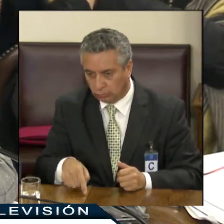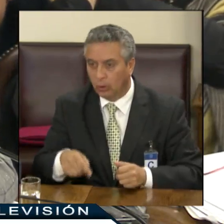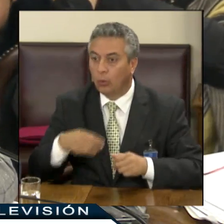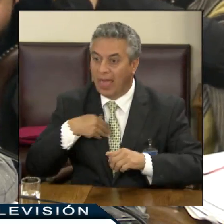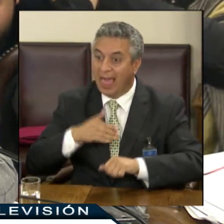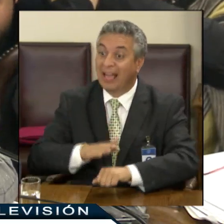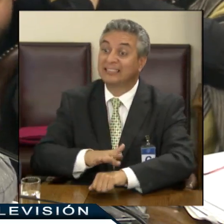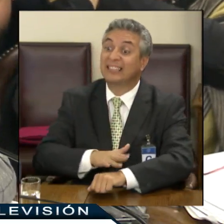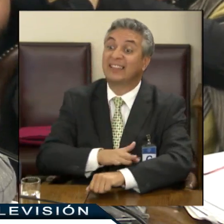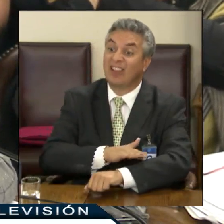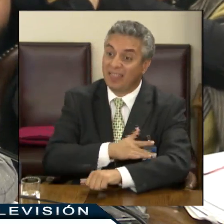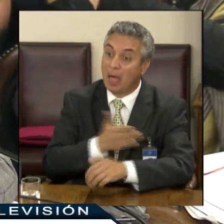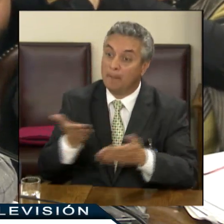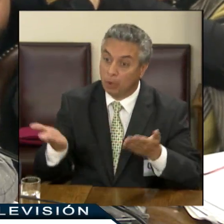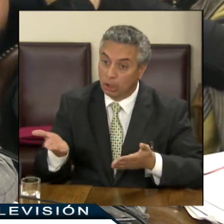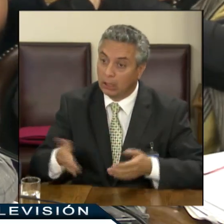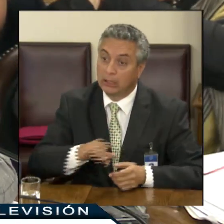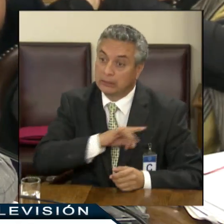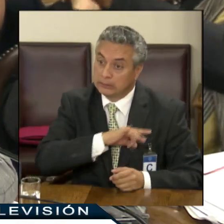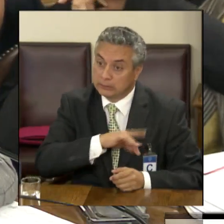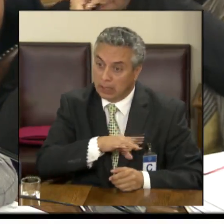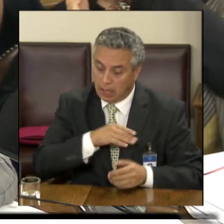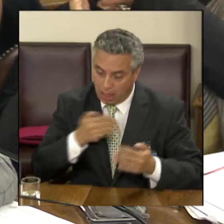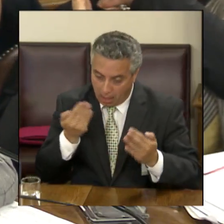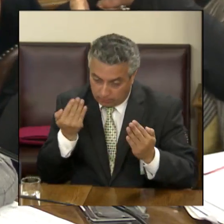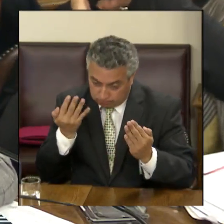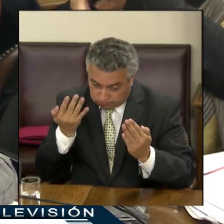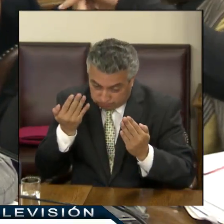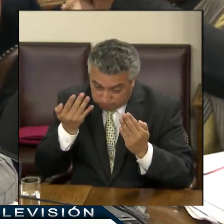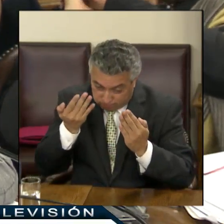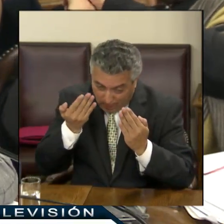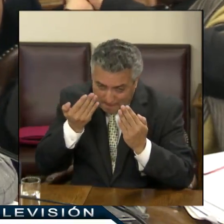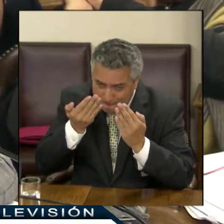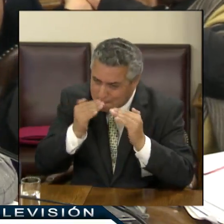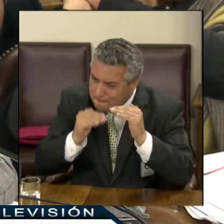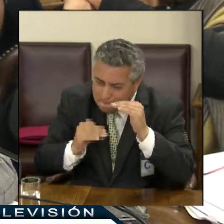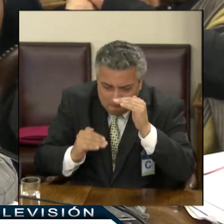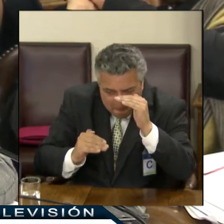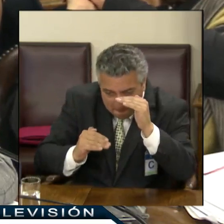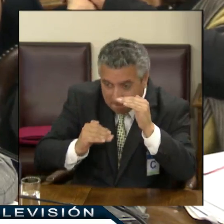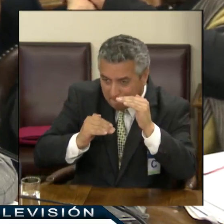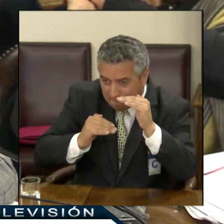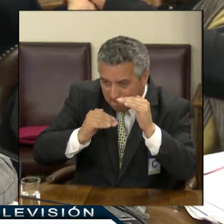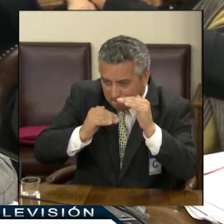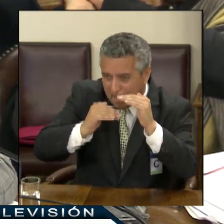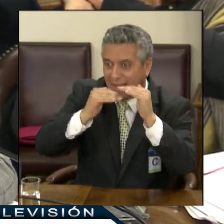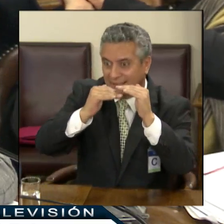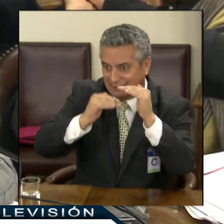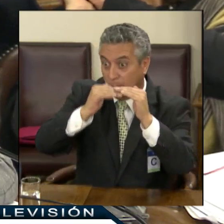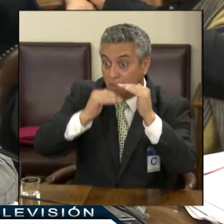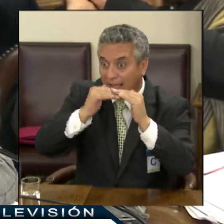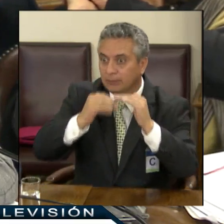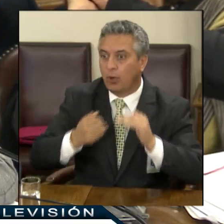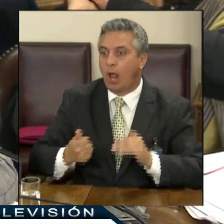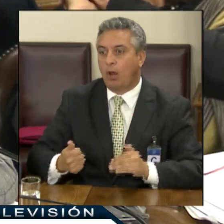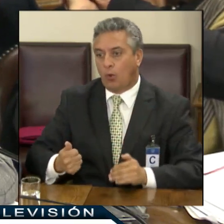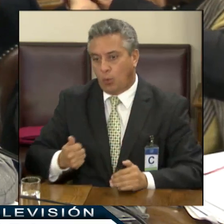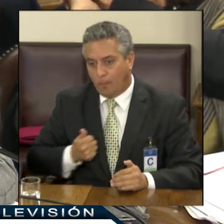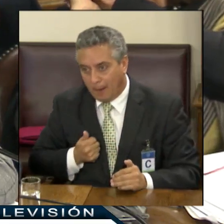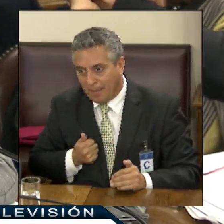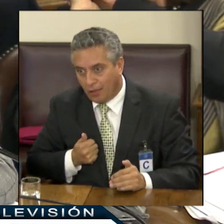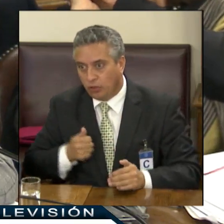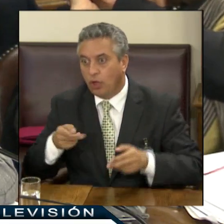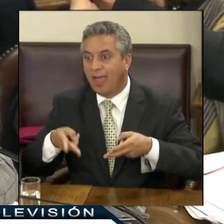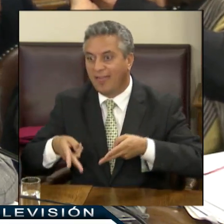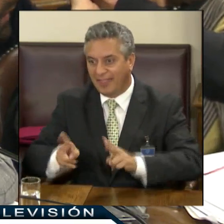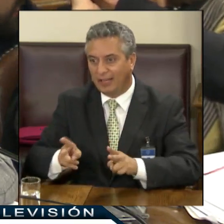sensibilidad porque en Chile nos aproximamos al máximo eh al cumplimiento de los